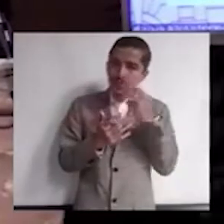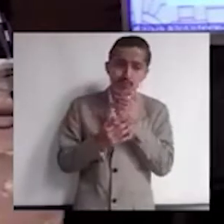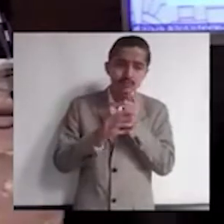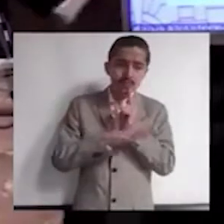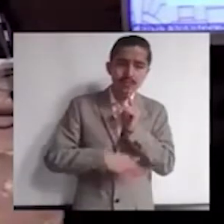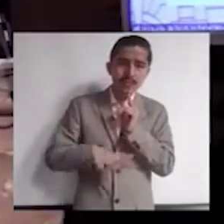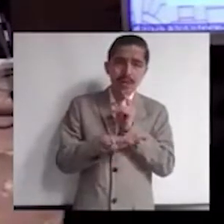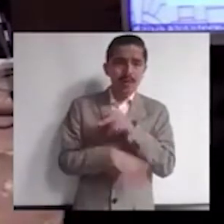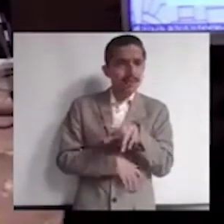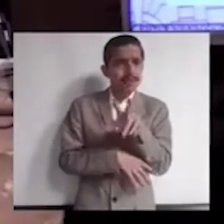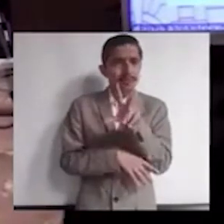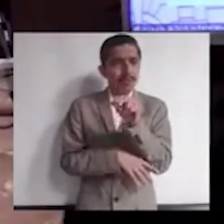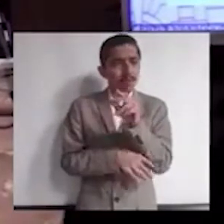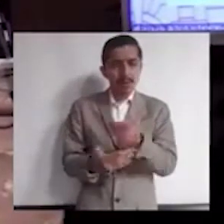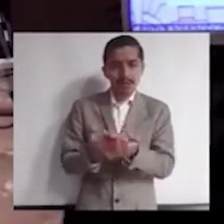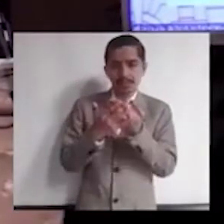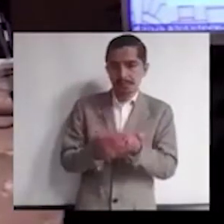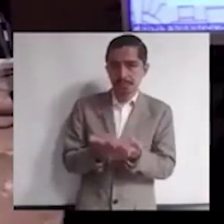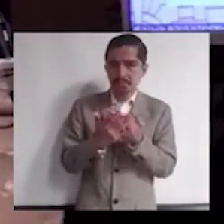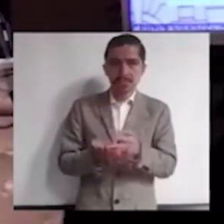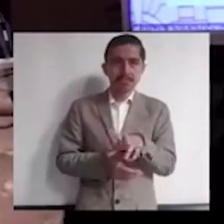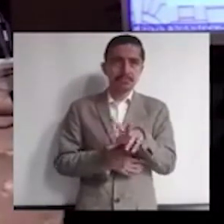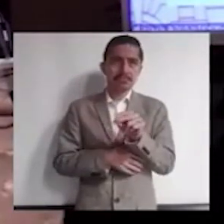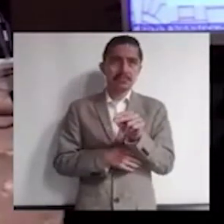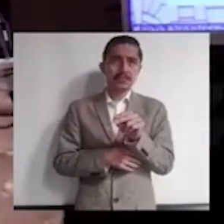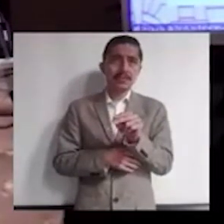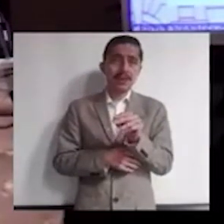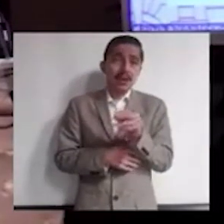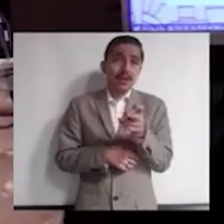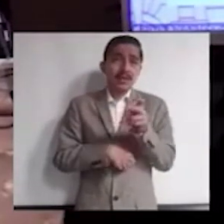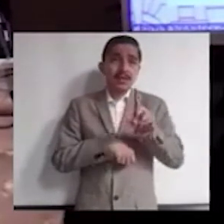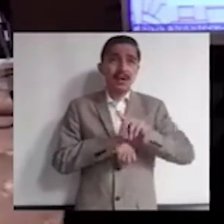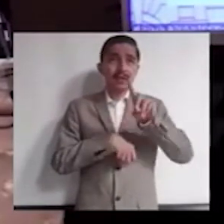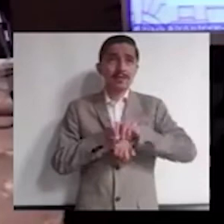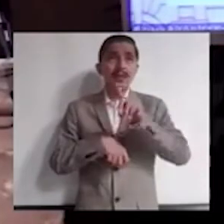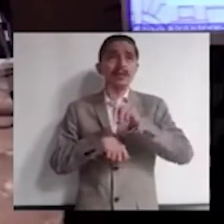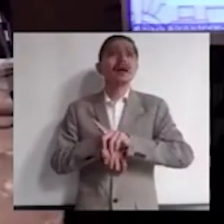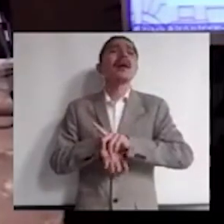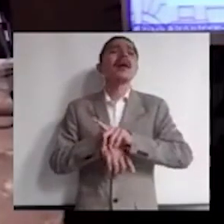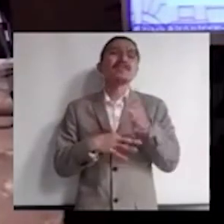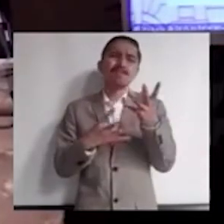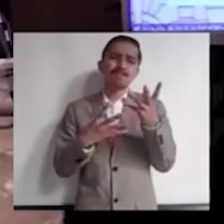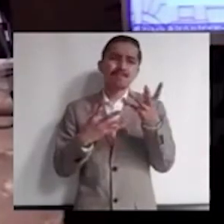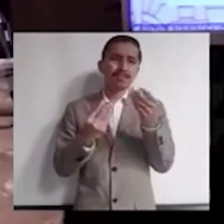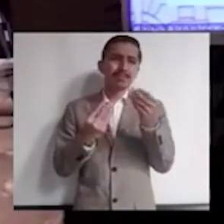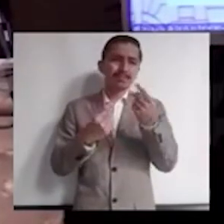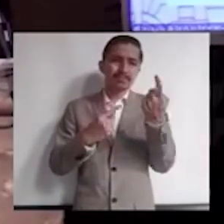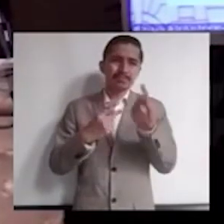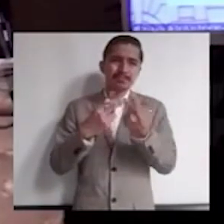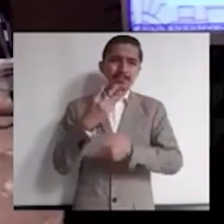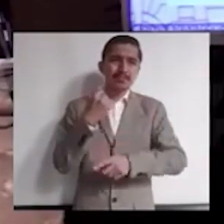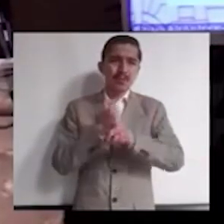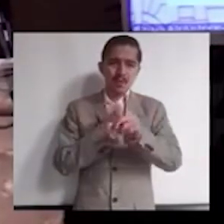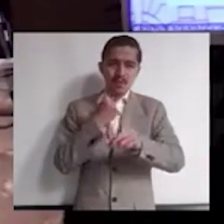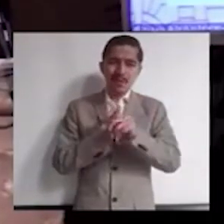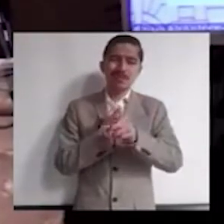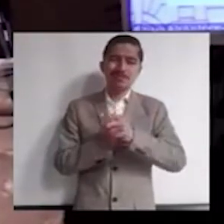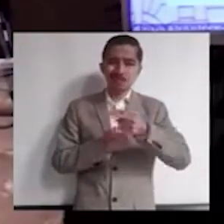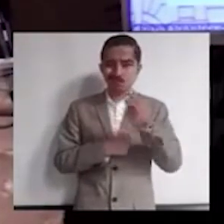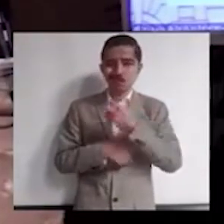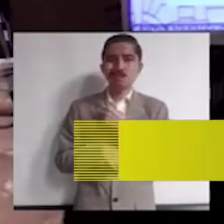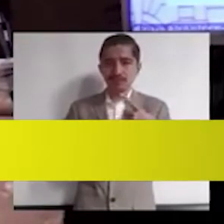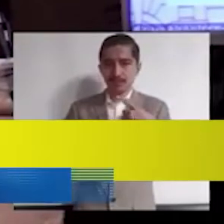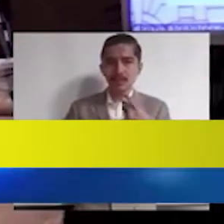michoacanos no deben hacerse esperar, toda vez que en el día a día se presentan múltiples problemáticas que deben